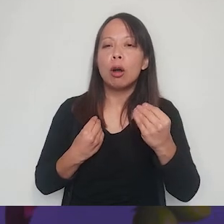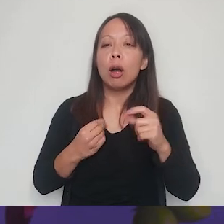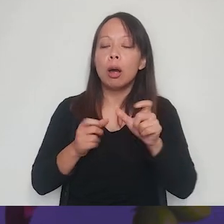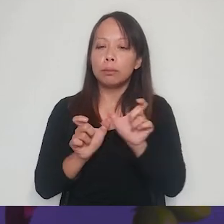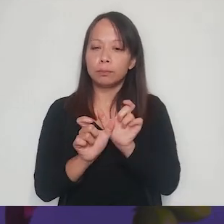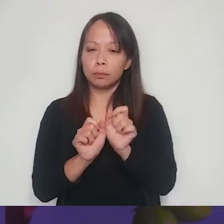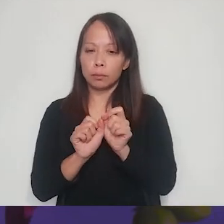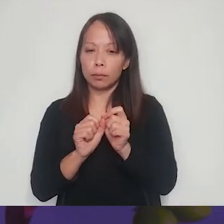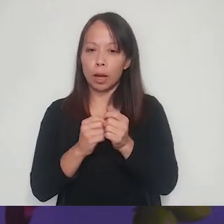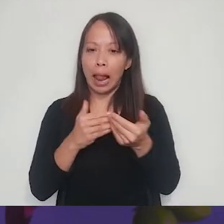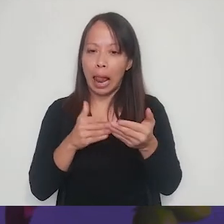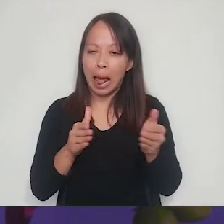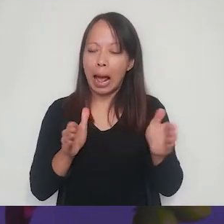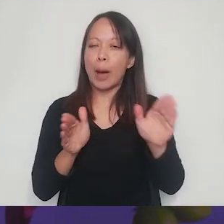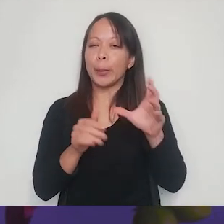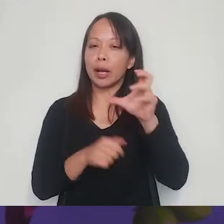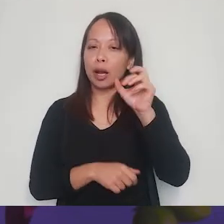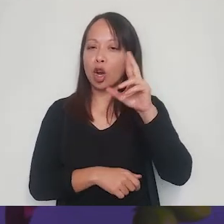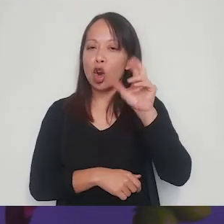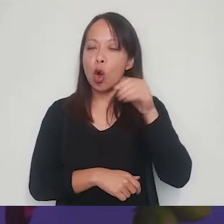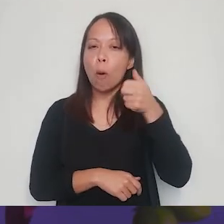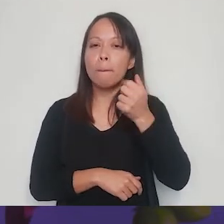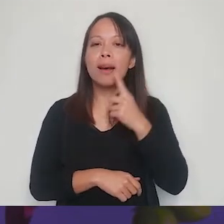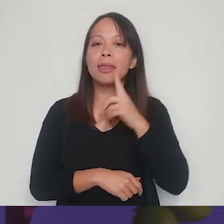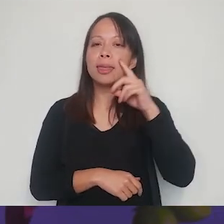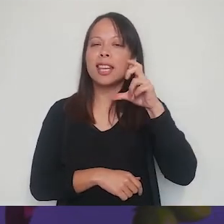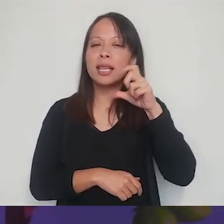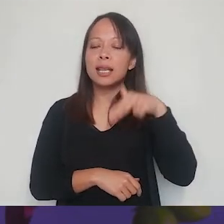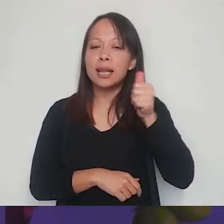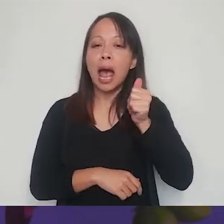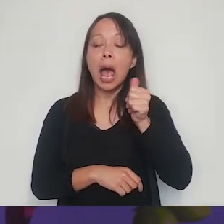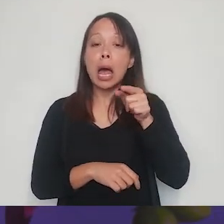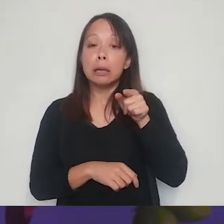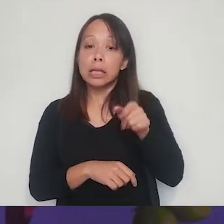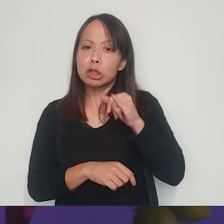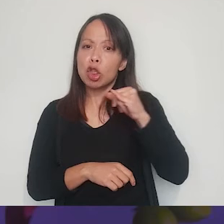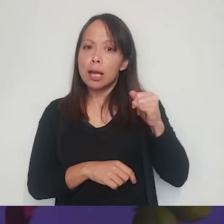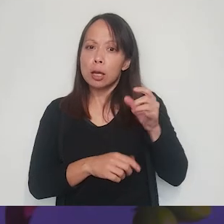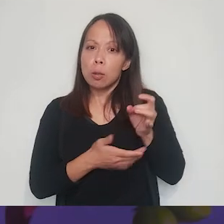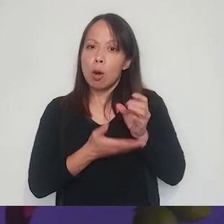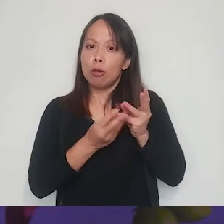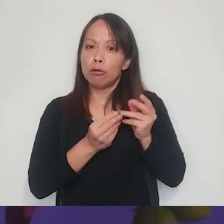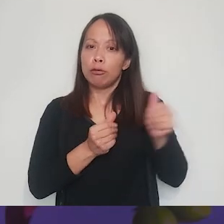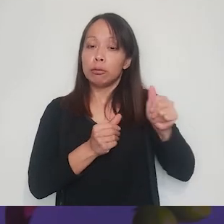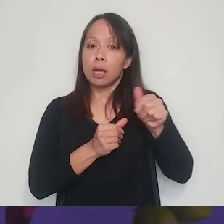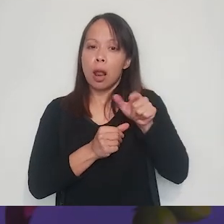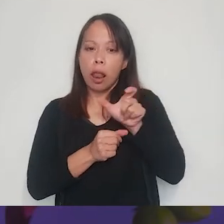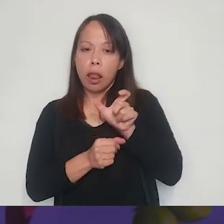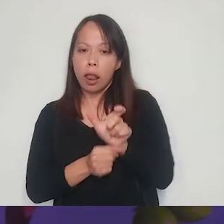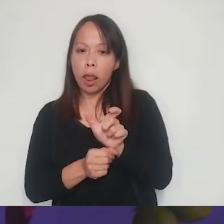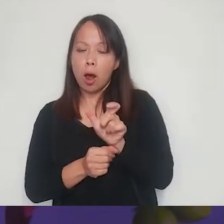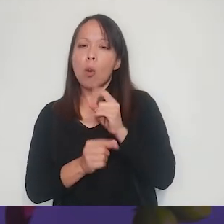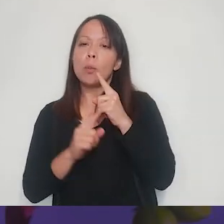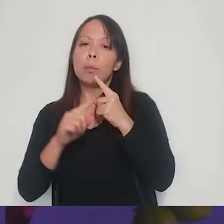la cromatina, y entonces ese efecto parcialmente negativo se disipa, y ahora, por dos